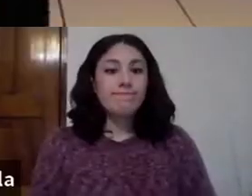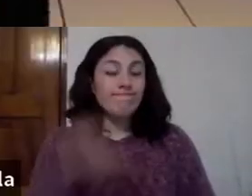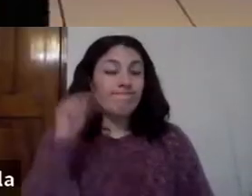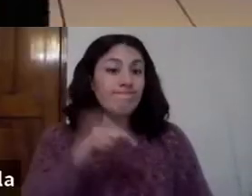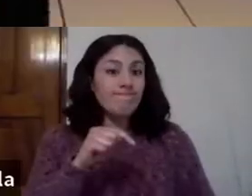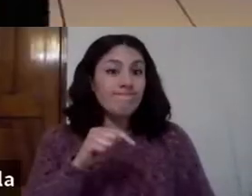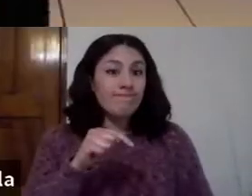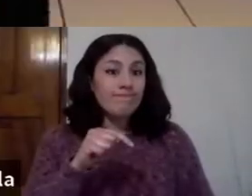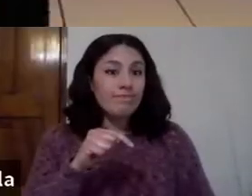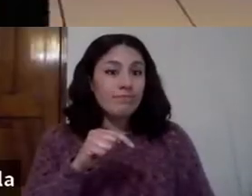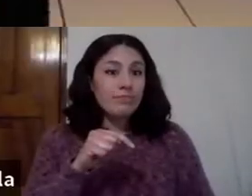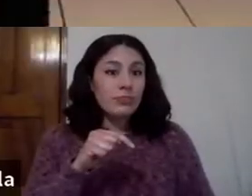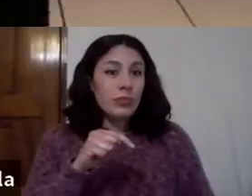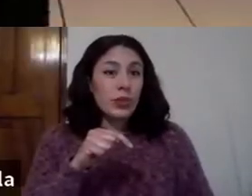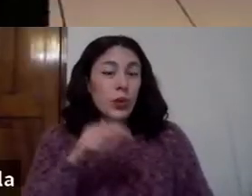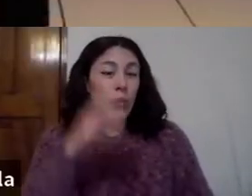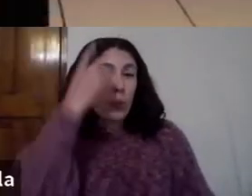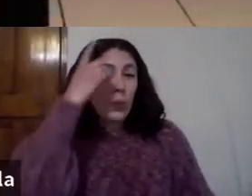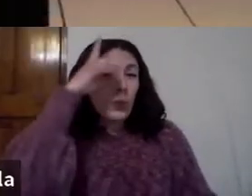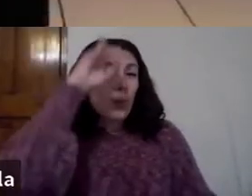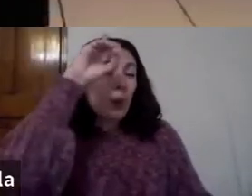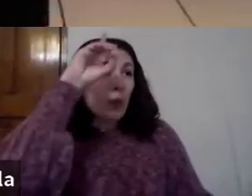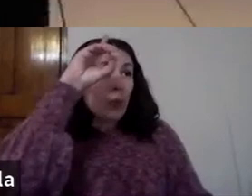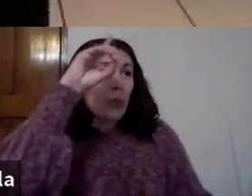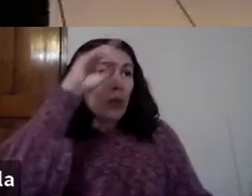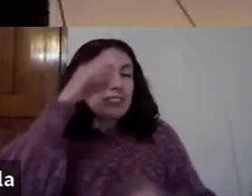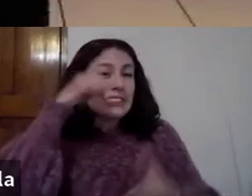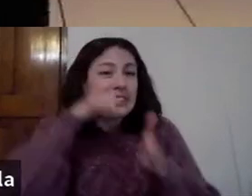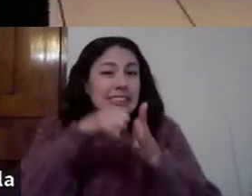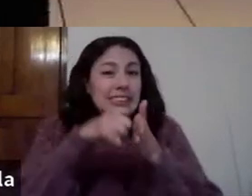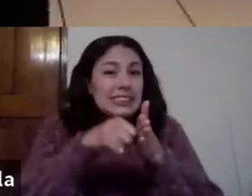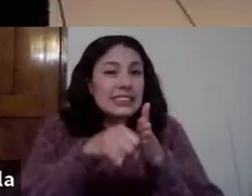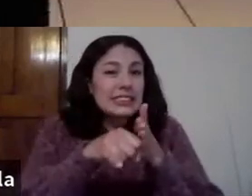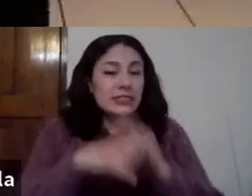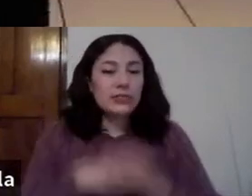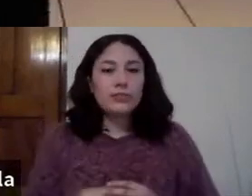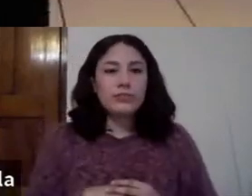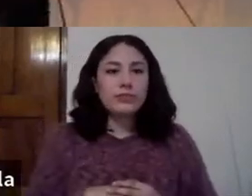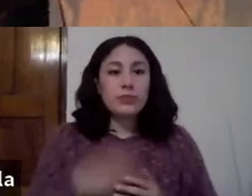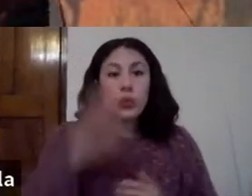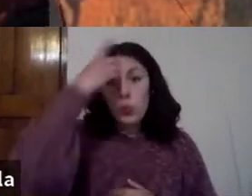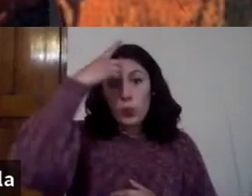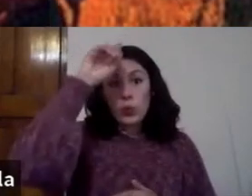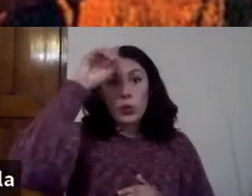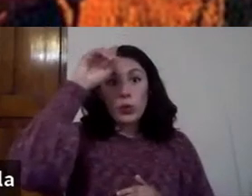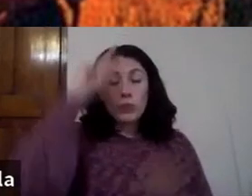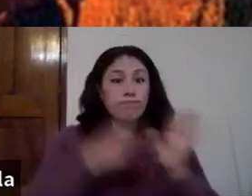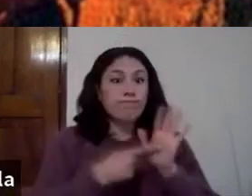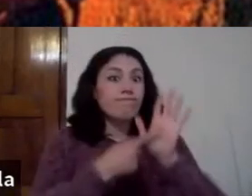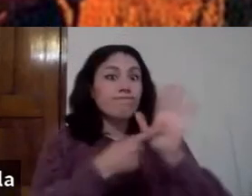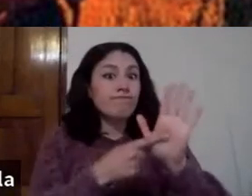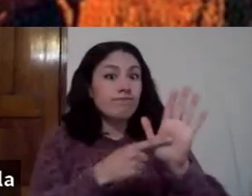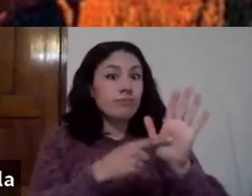profunda de Dios. Dios reveló a su pueblo Israel dándole a conocer su